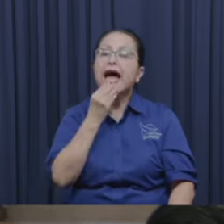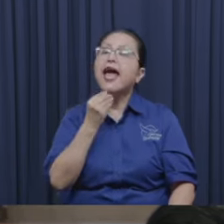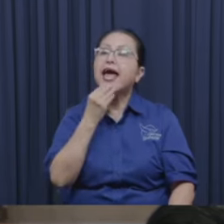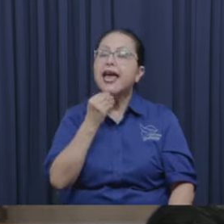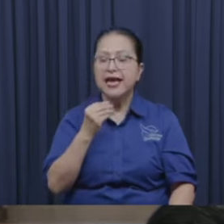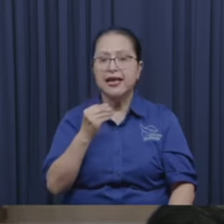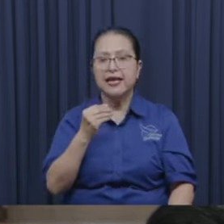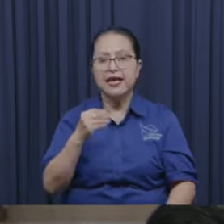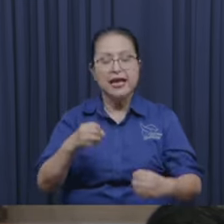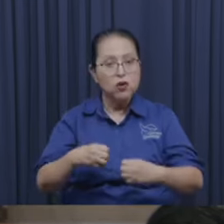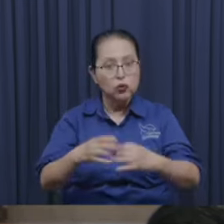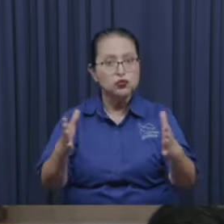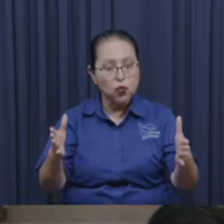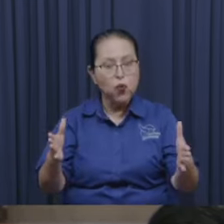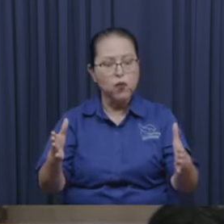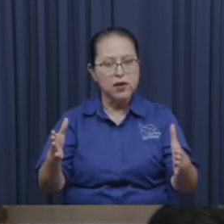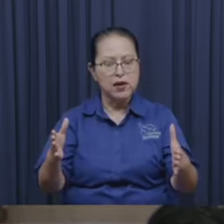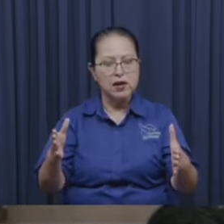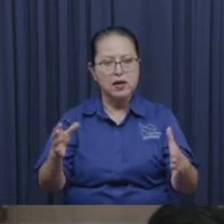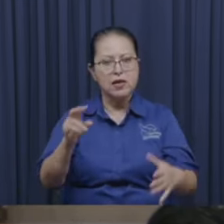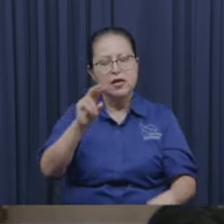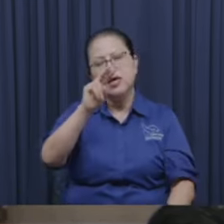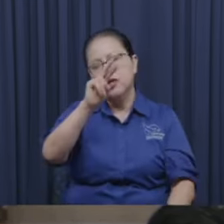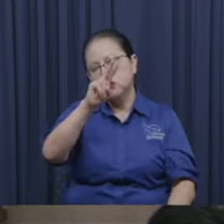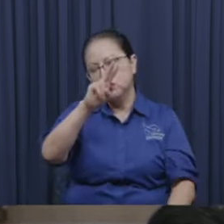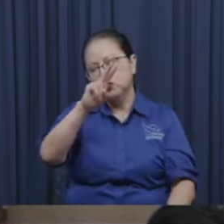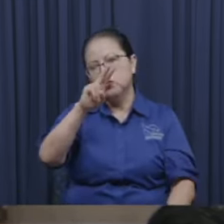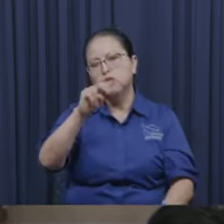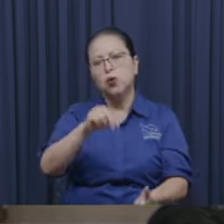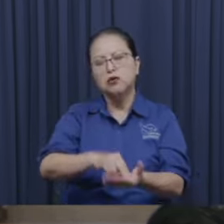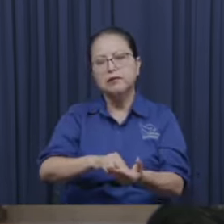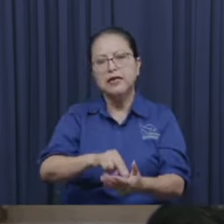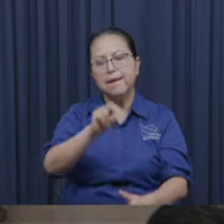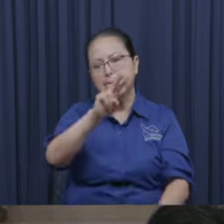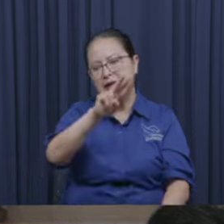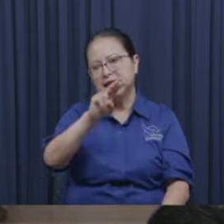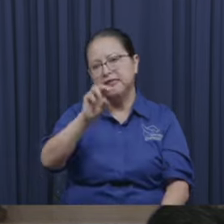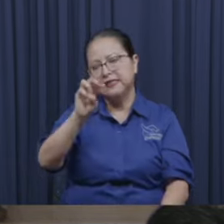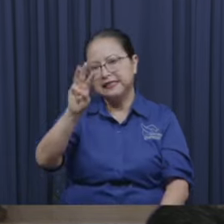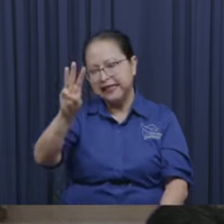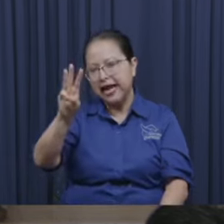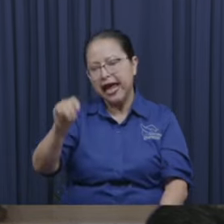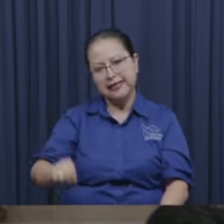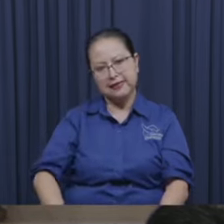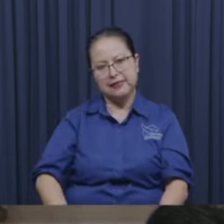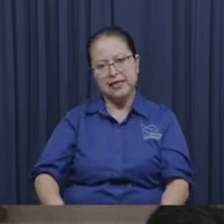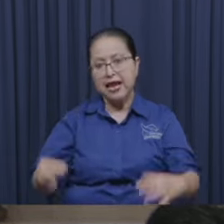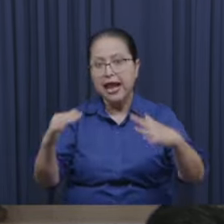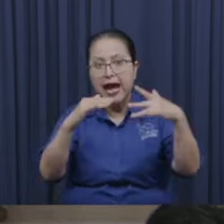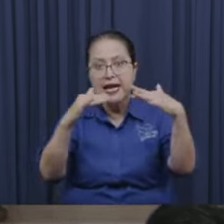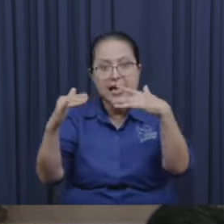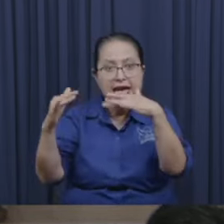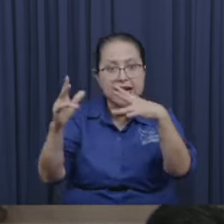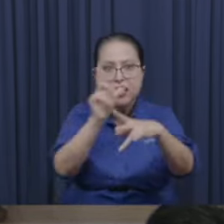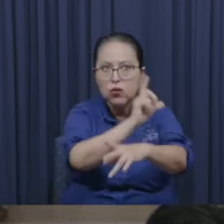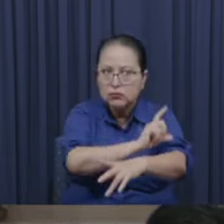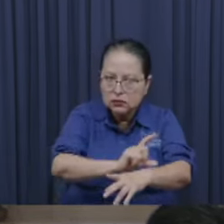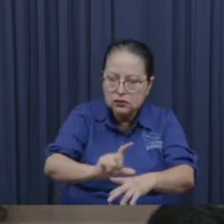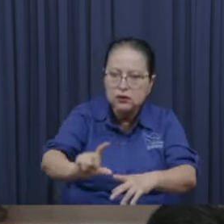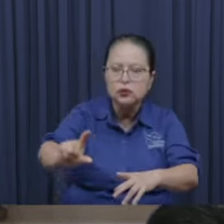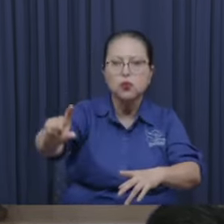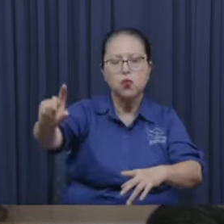empezó en octubre del año pasado en el 23 y no ha terminado es más se expandió Porque al principio estaba